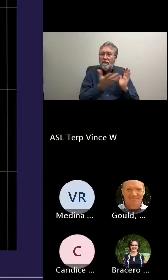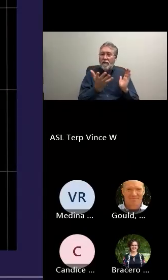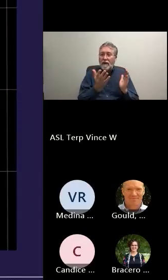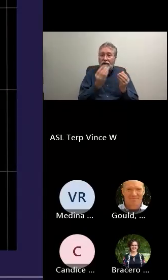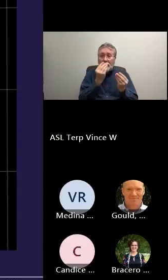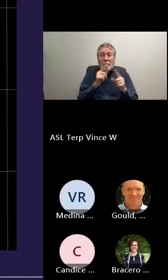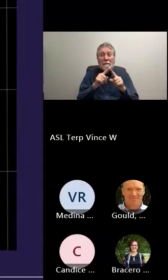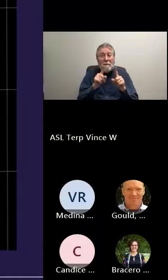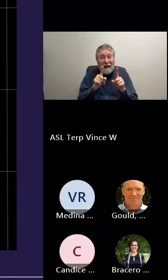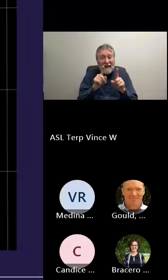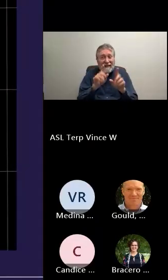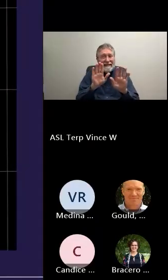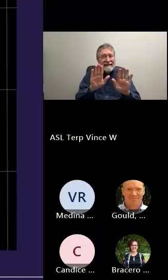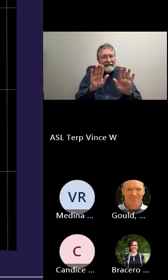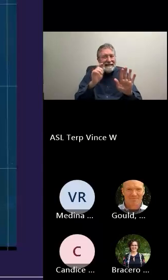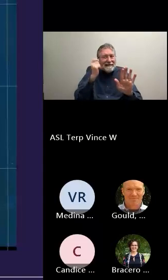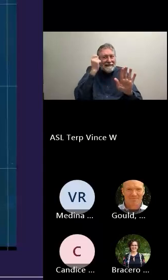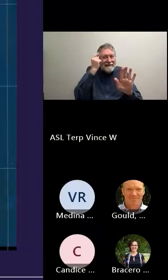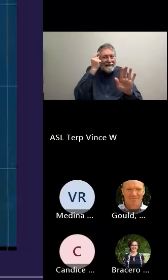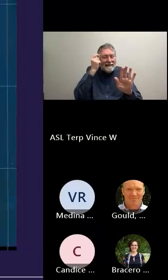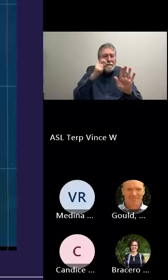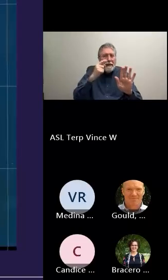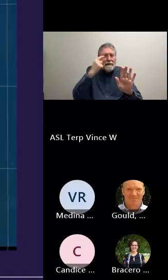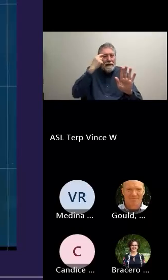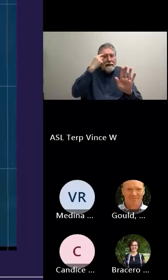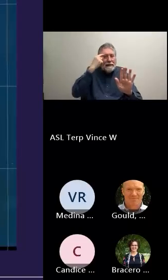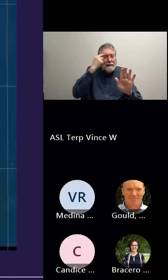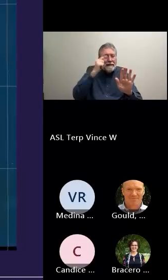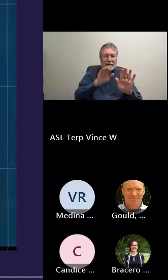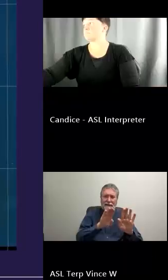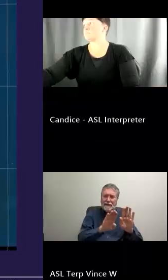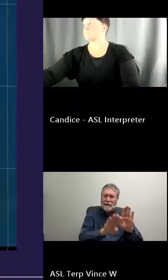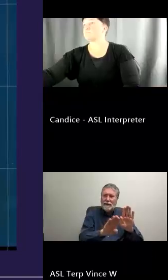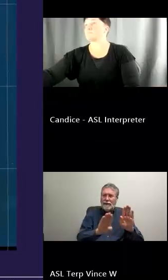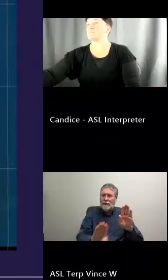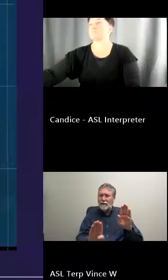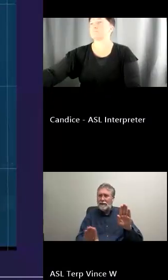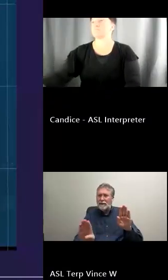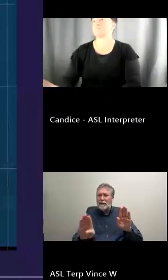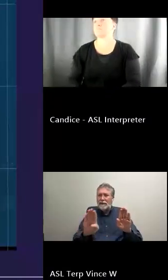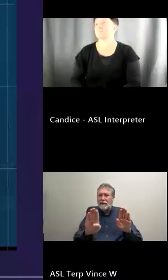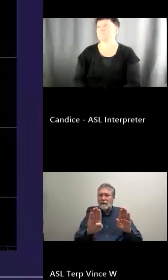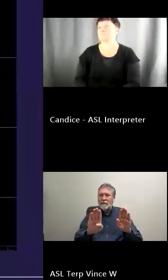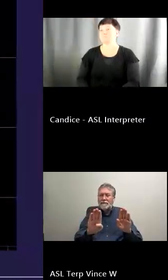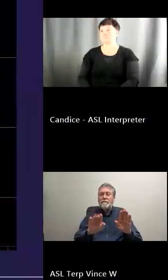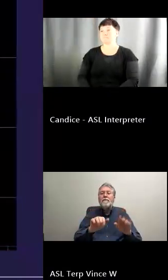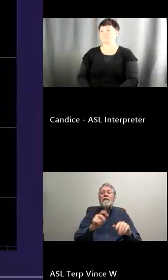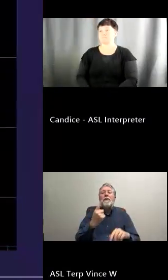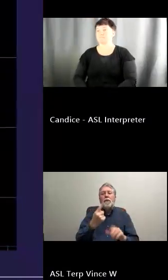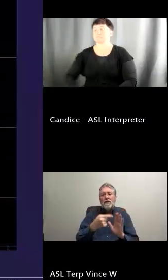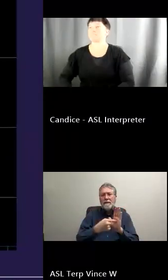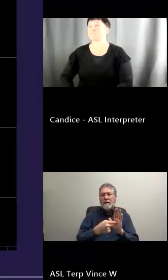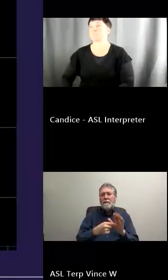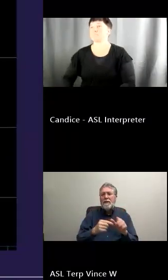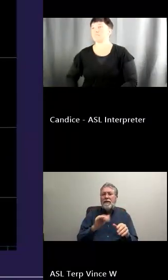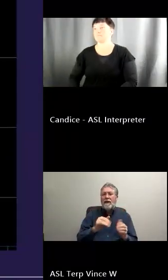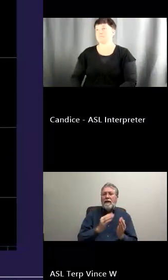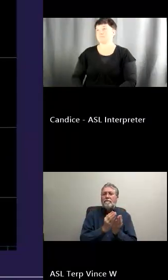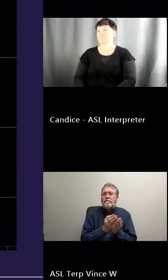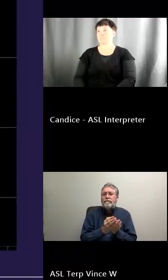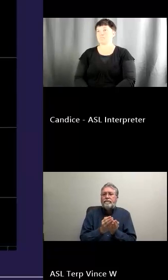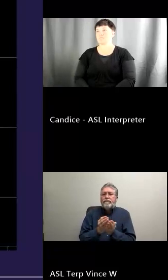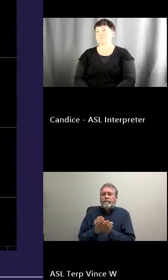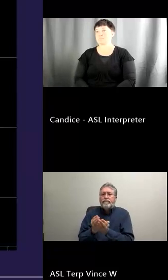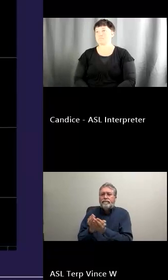contexto espacial que también deben considerar al procesar la información en este caso. Y la Marina es un buen ejemplo. No hay